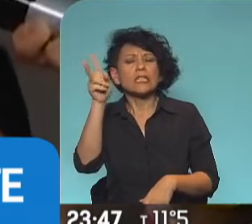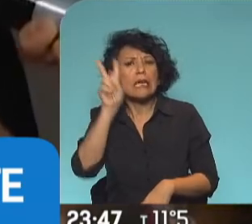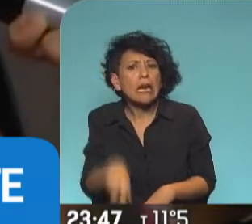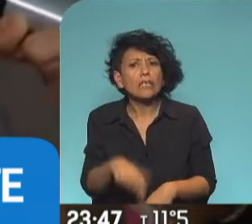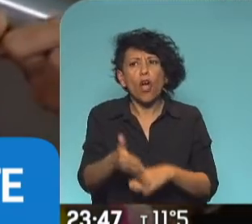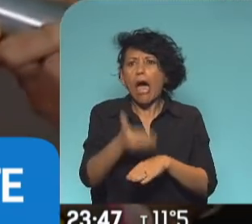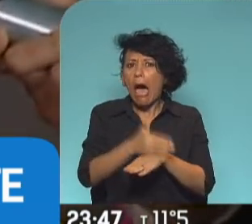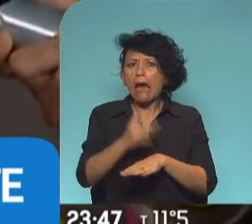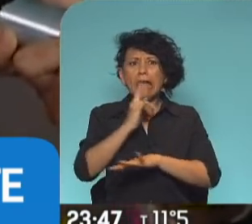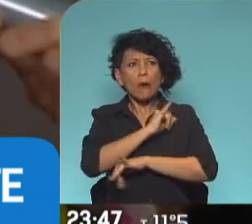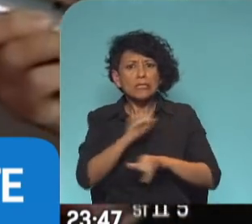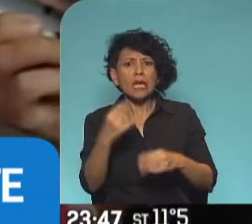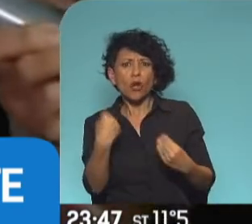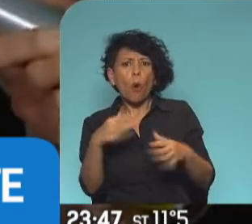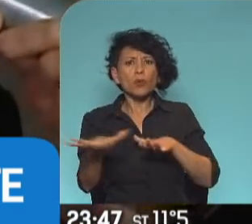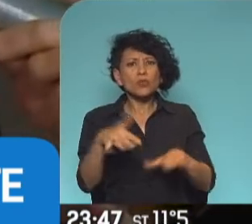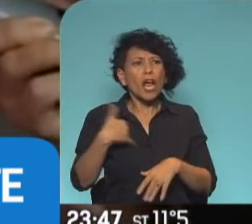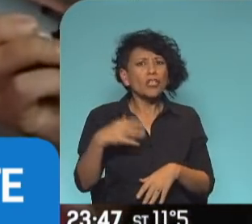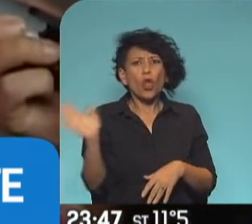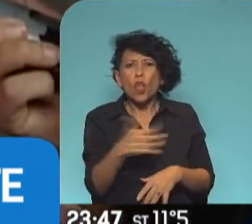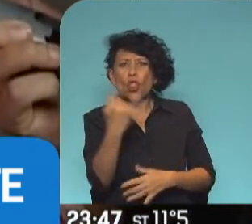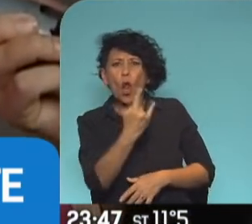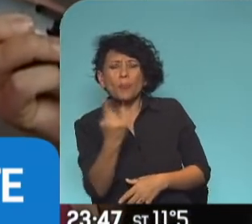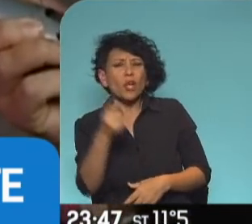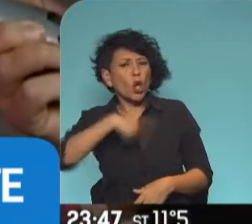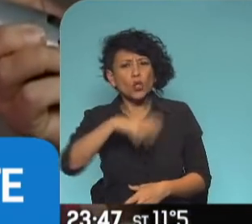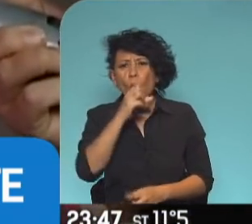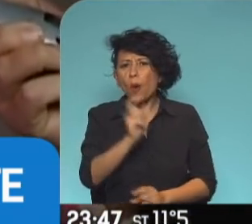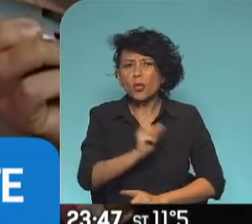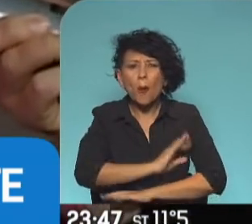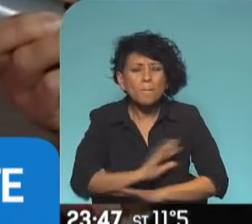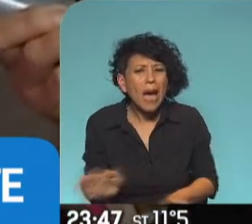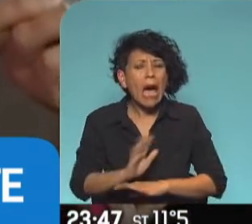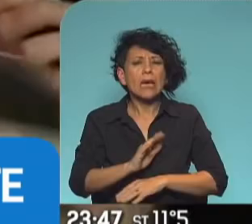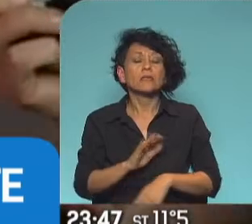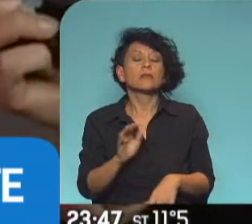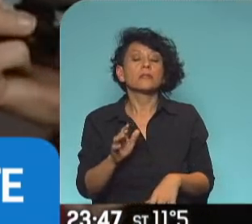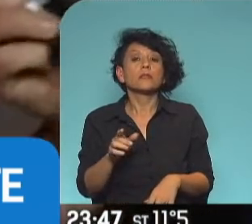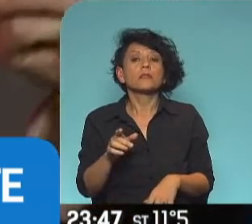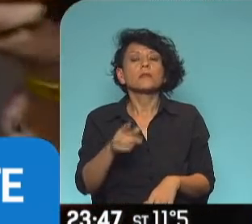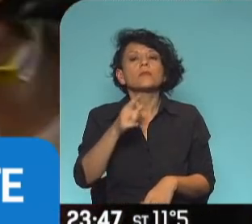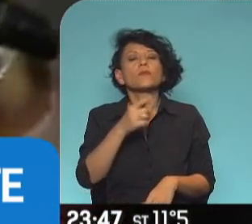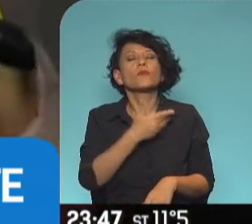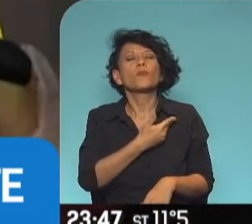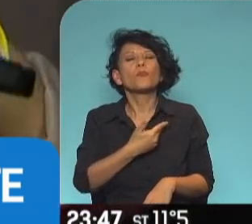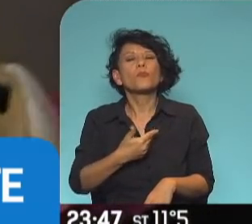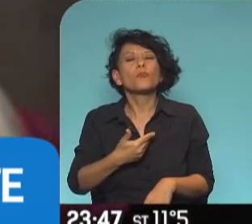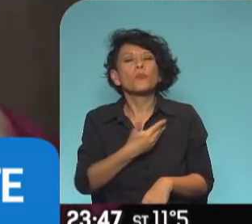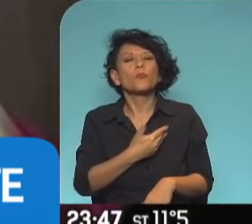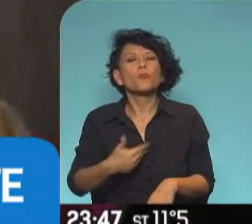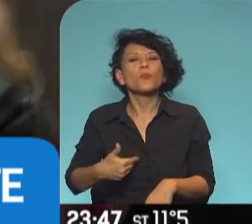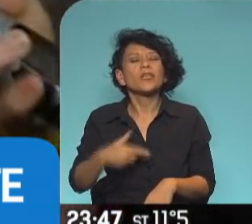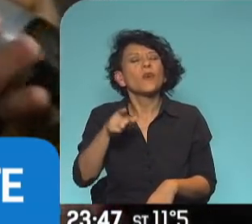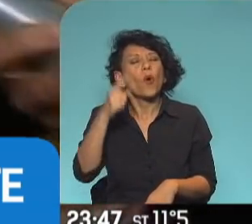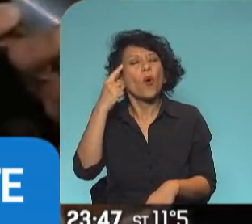a ocurrir, mirá cómo nos mintieron, no aguantamos más, una ANSES, que no adelante. Eso es lo que hicimos. ¿Y cómo lo vio el presidente con respecto al debate